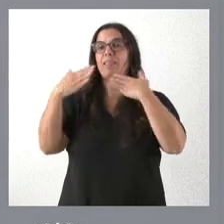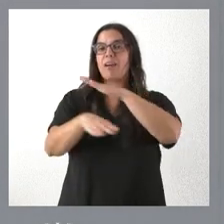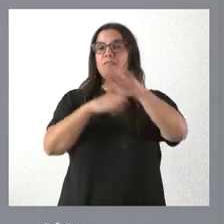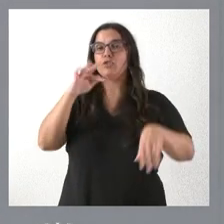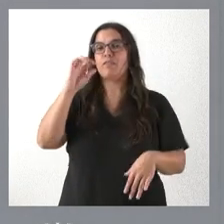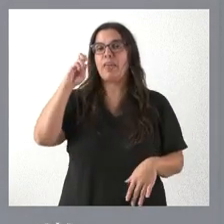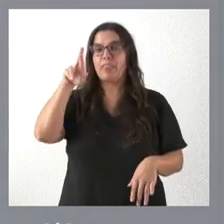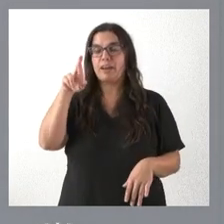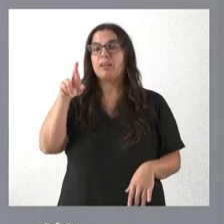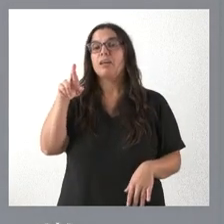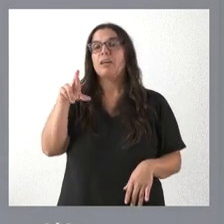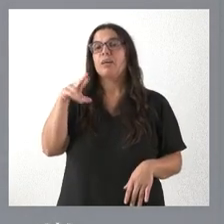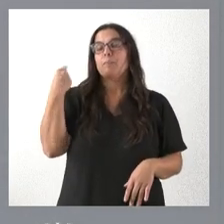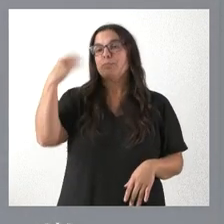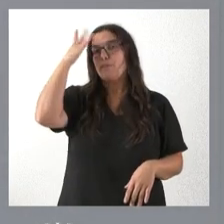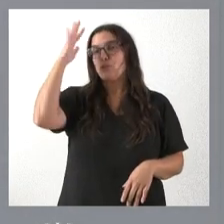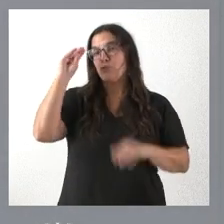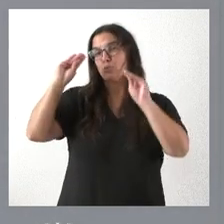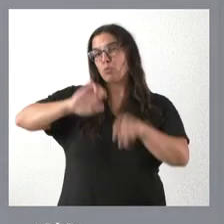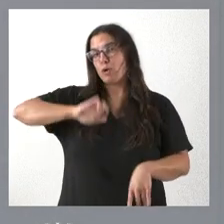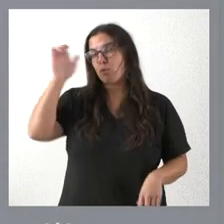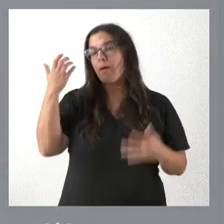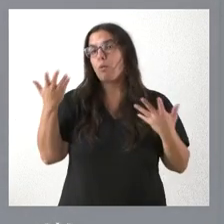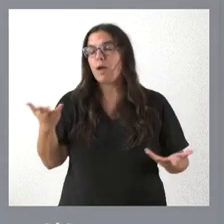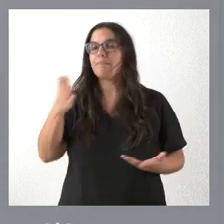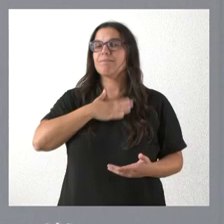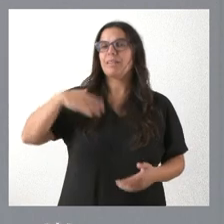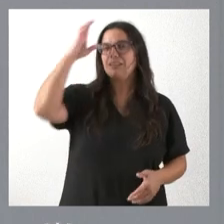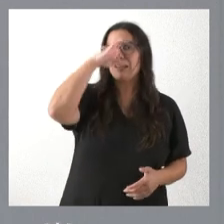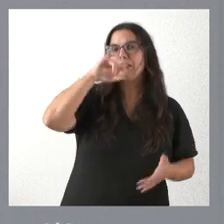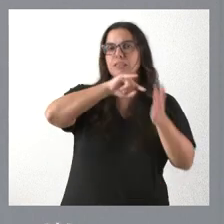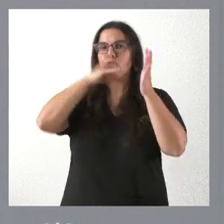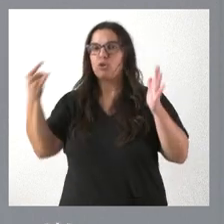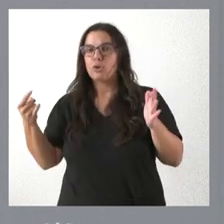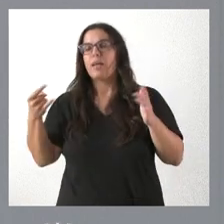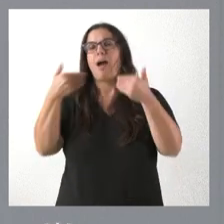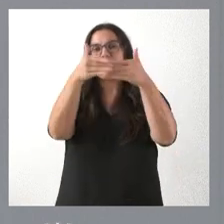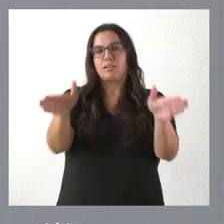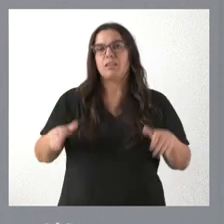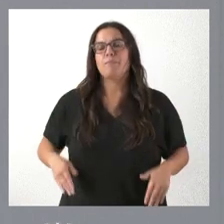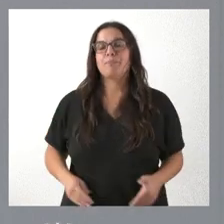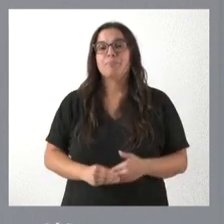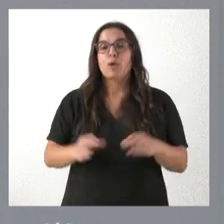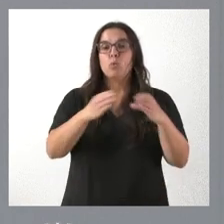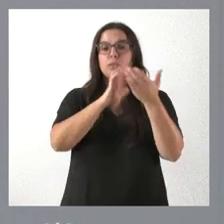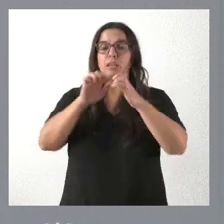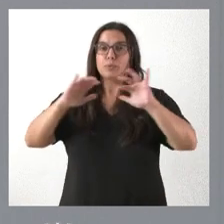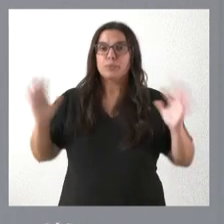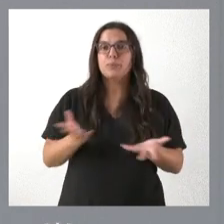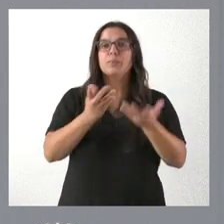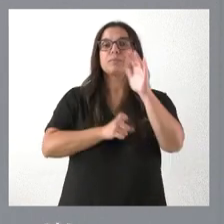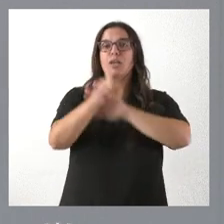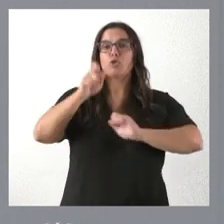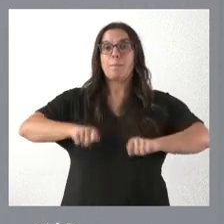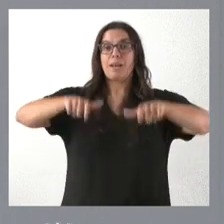feder de acuerdo con la filosofía Europea de ciencia y tecnología abierta la junta impulsa el desarrollo de una plataforma